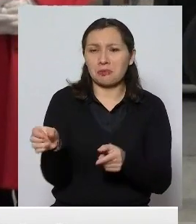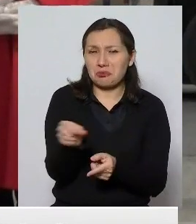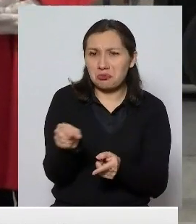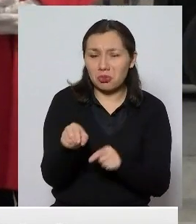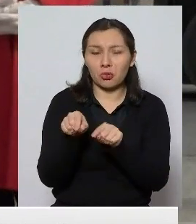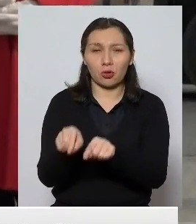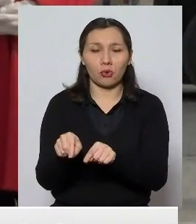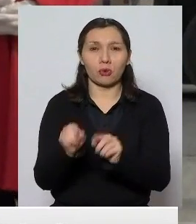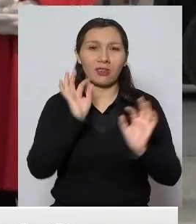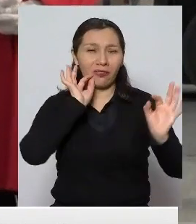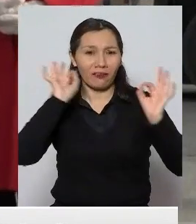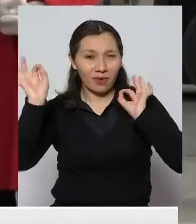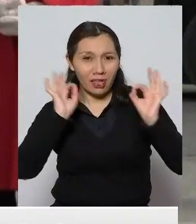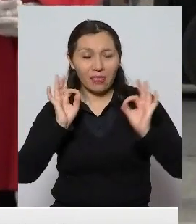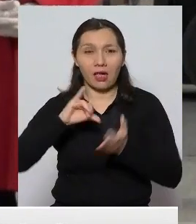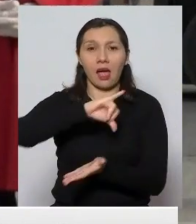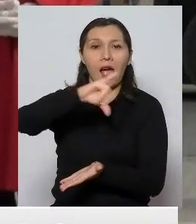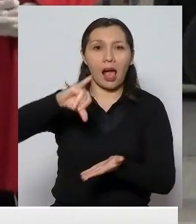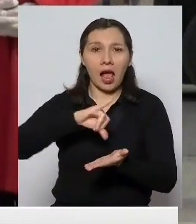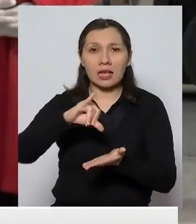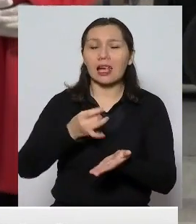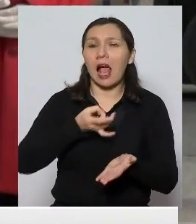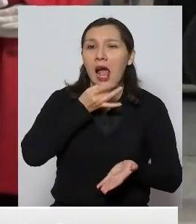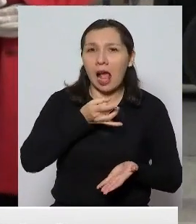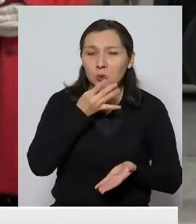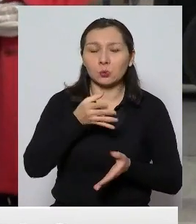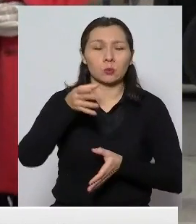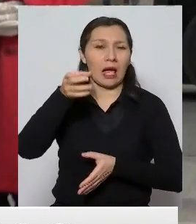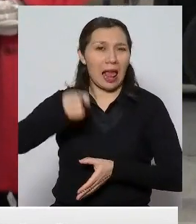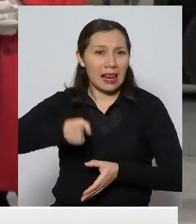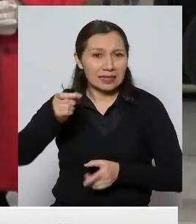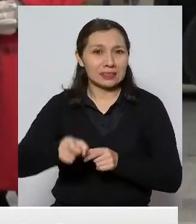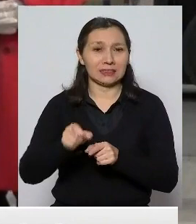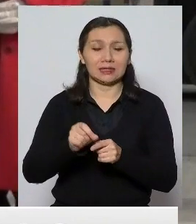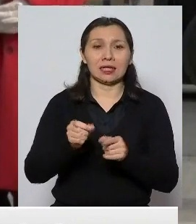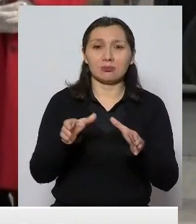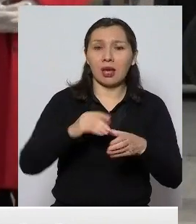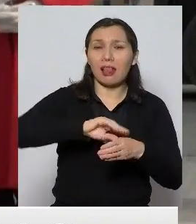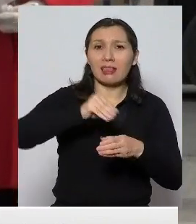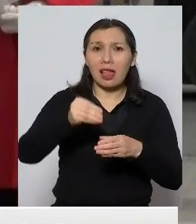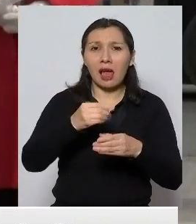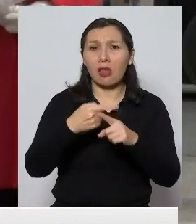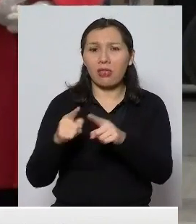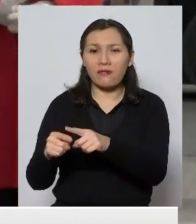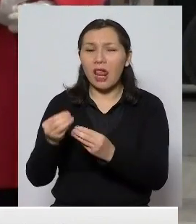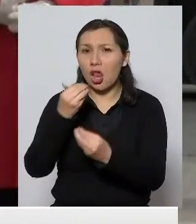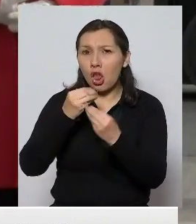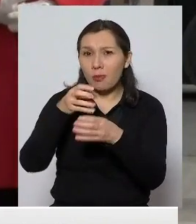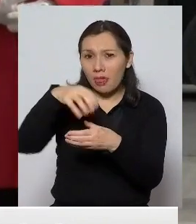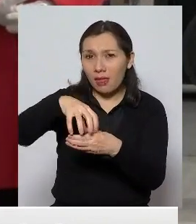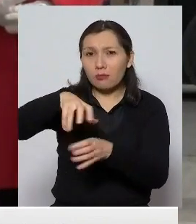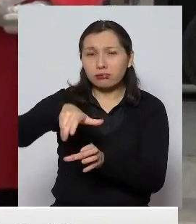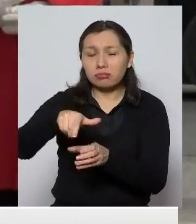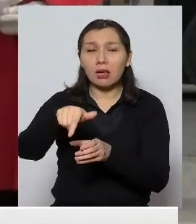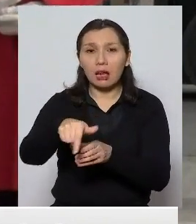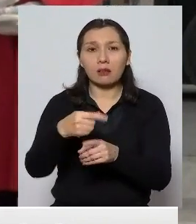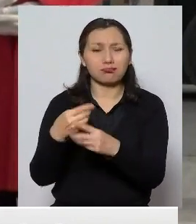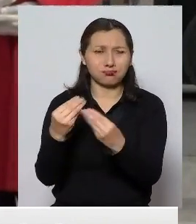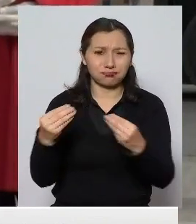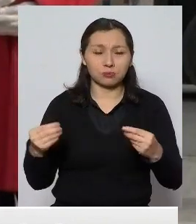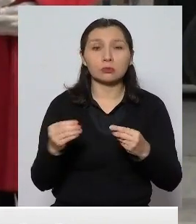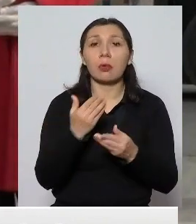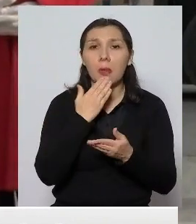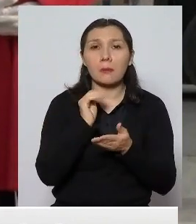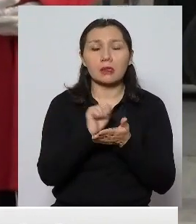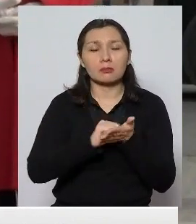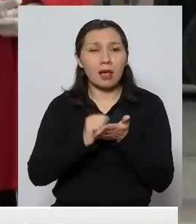legumbres, fideos, aceite, azúcar, leche, tarros de conserva y muchos más. Y también elementos de